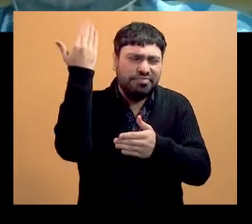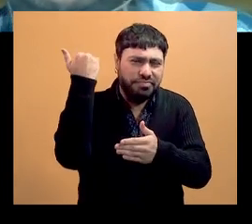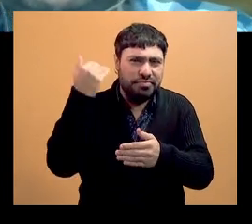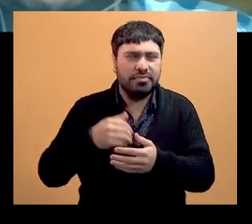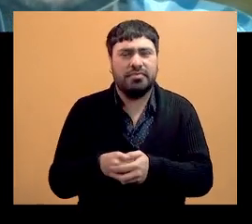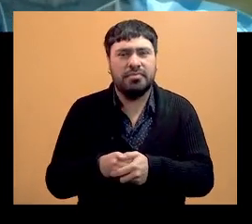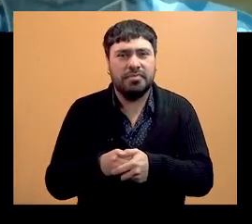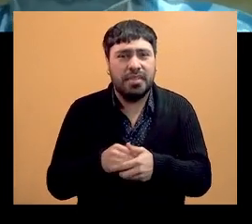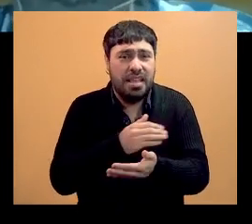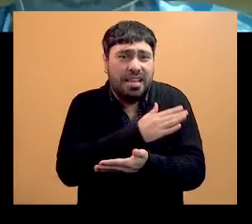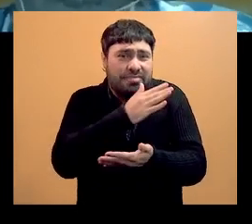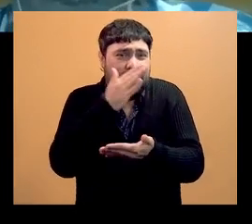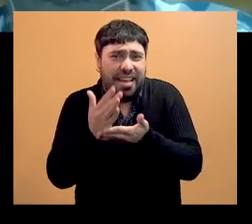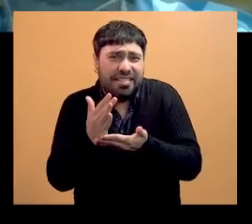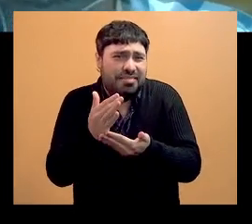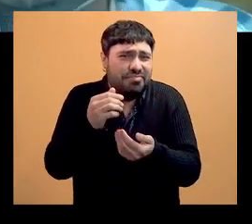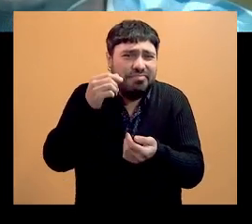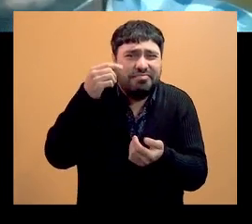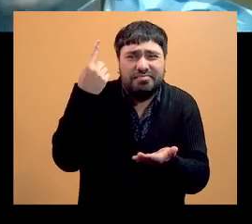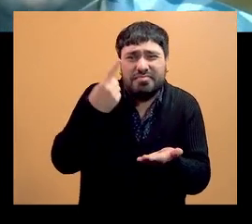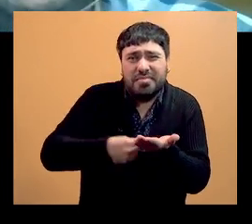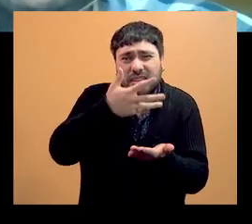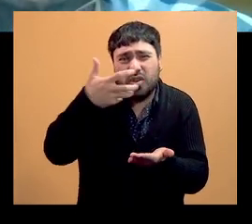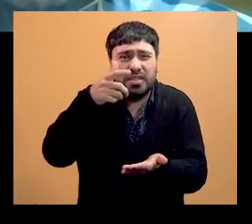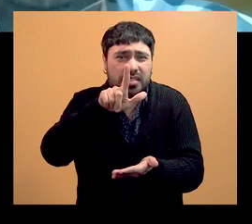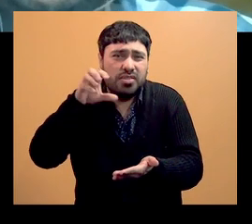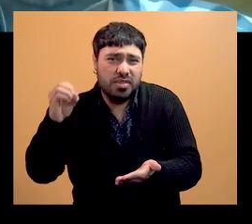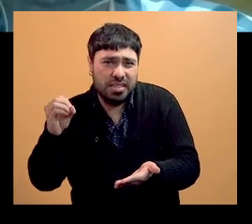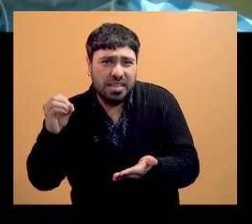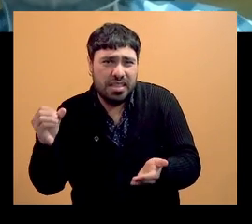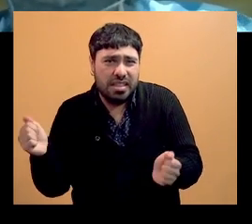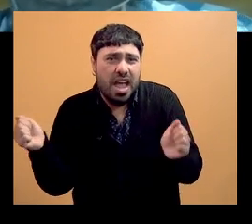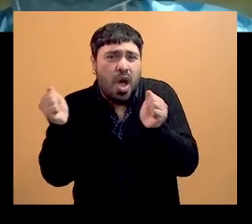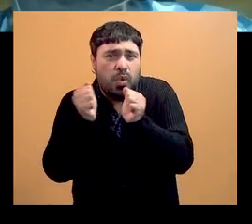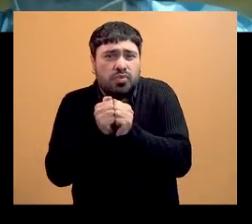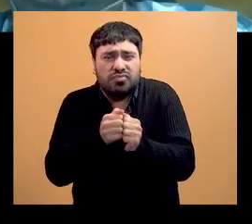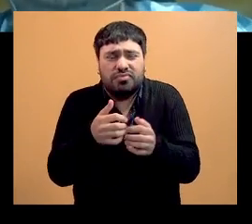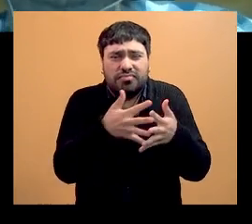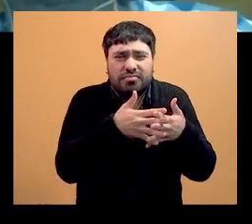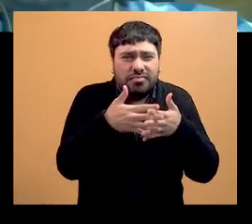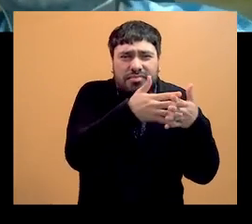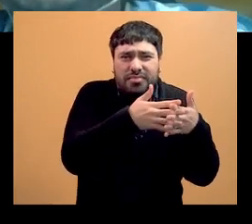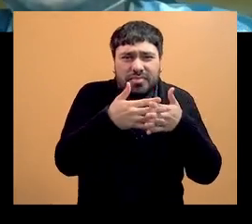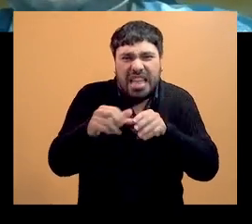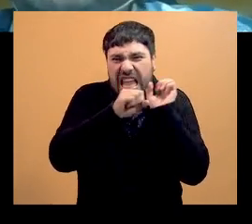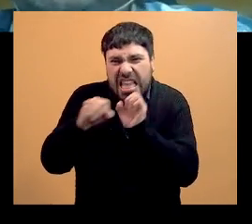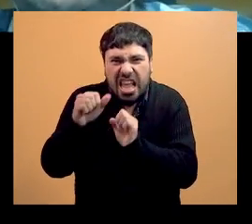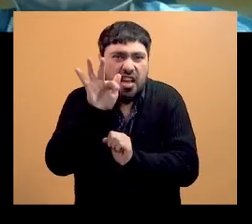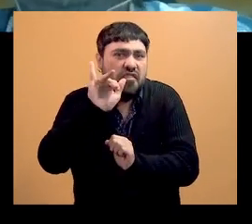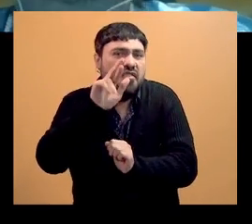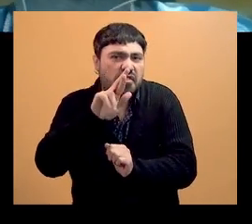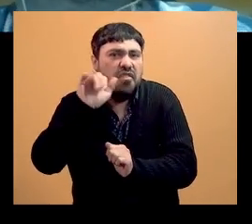hacia el final de la década del 60 y principio del 70. ¿Cuál es el estado actual? ¿Qué ha pasado desde ese entonces? También no